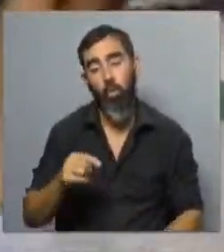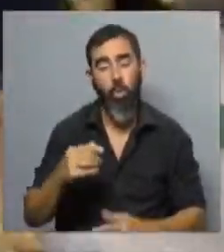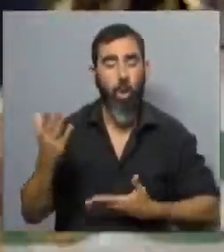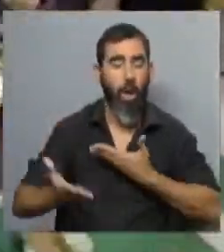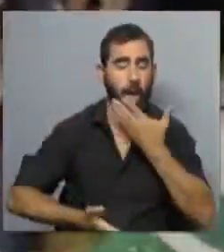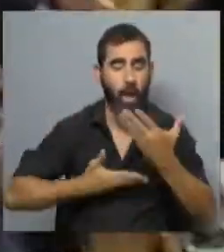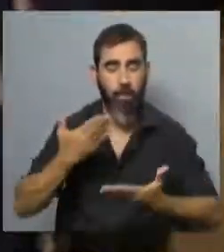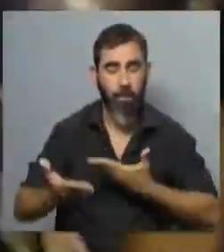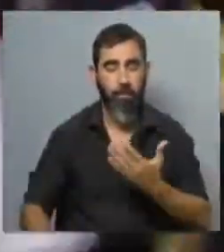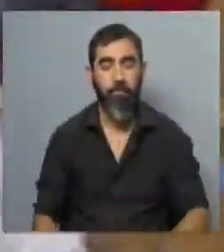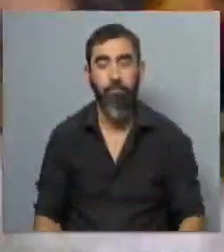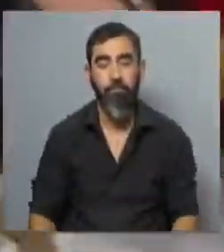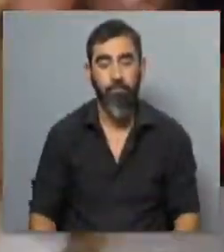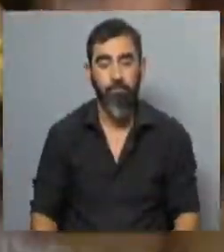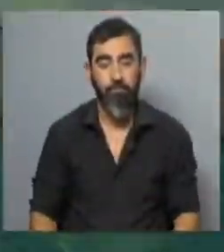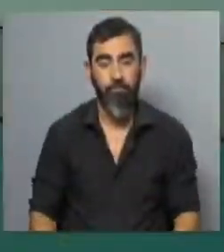13.